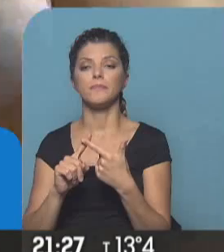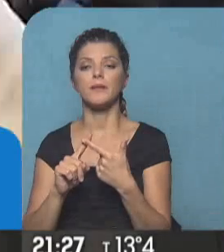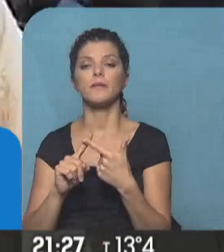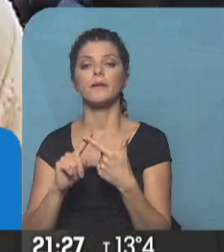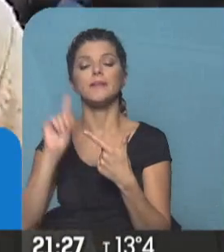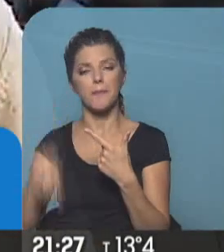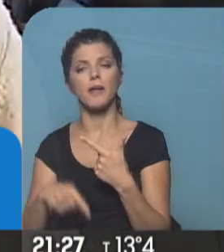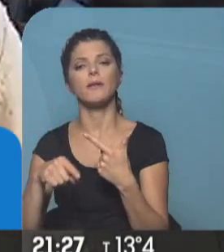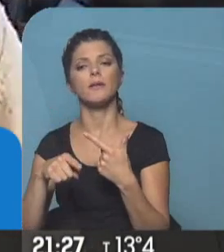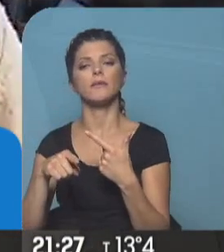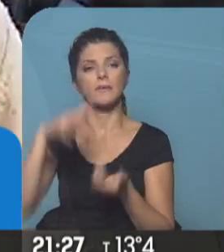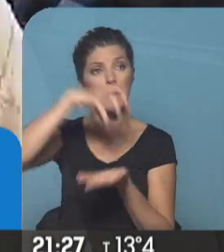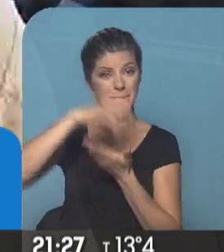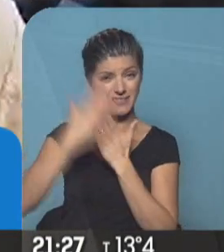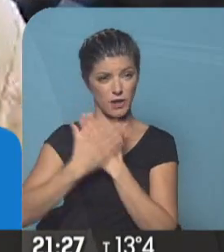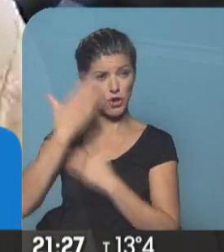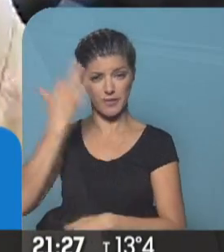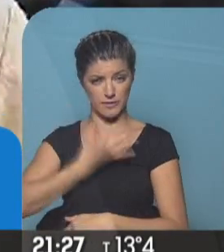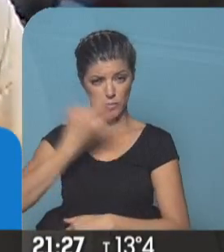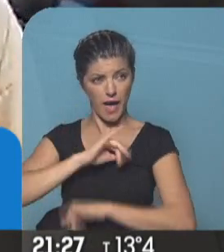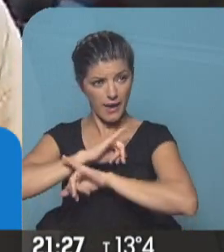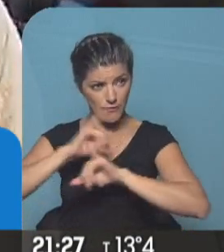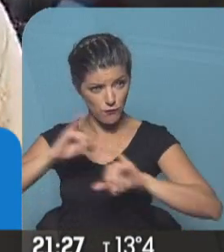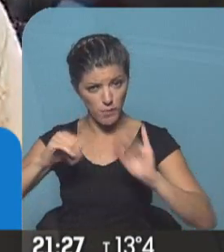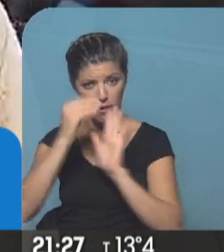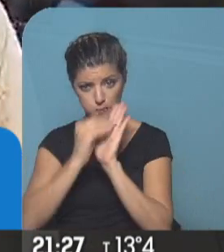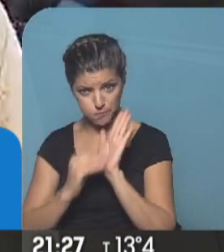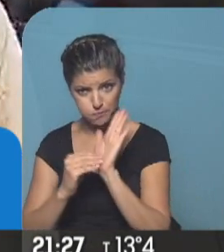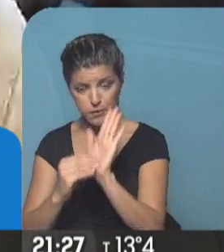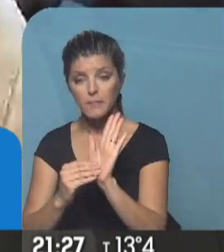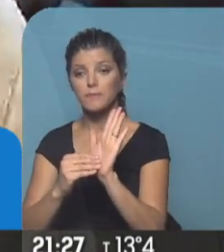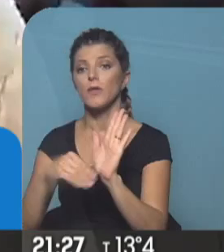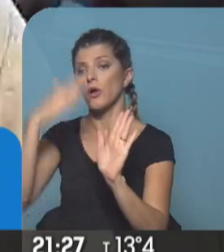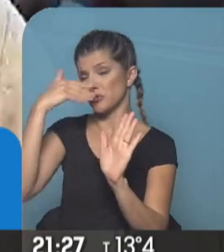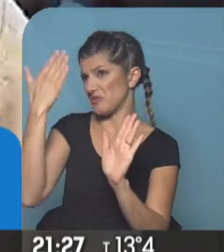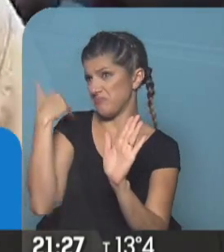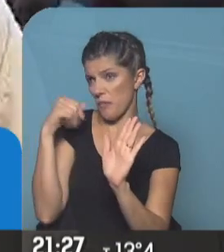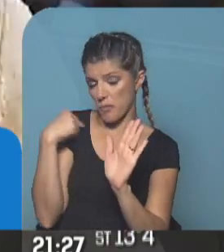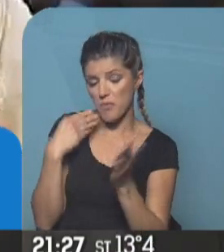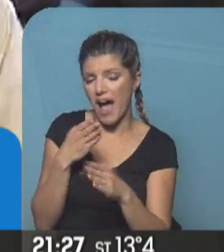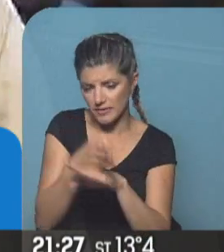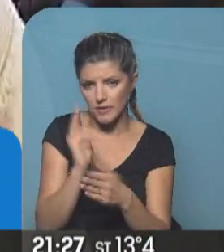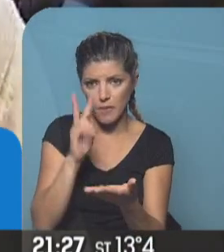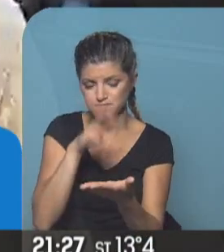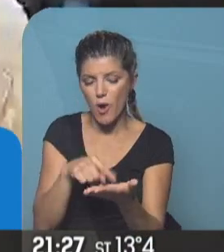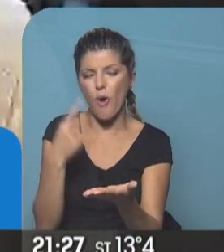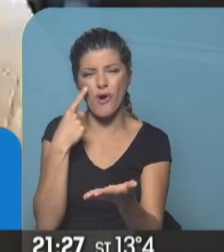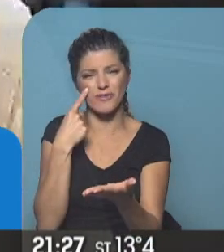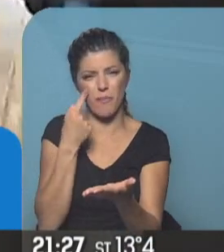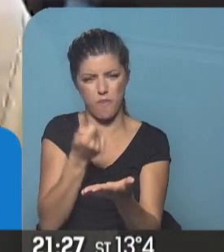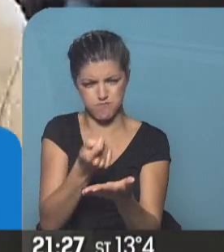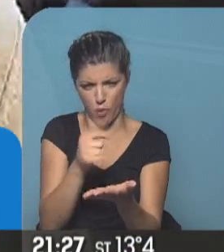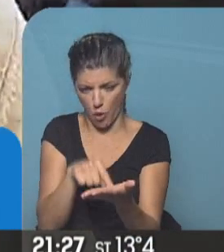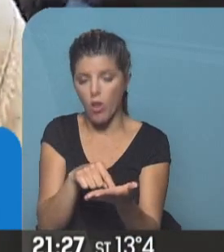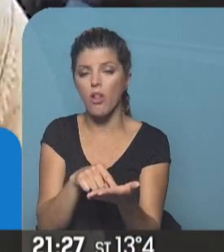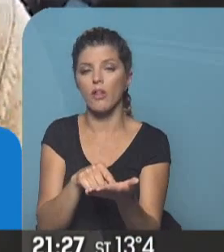hay un informe presentado por el Ministerio de Seguridad. Apenas hemos tenido acceso en el último rato, así que no lo conocemos con suficiente